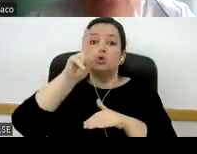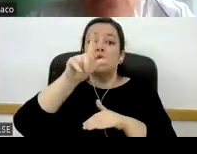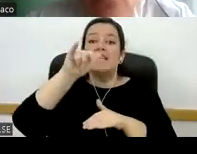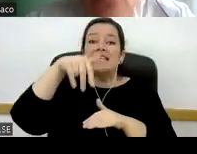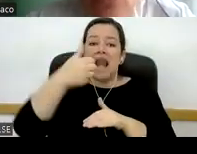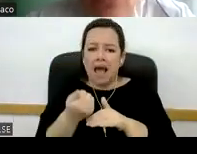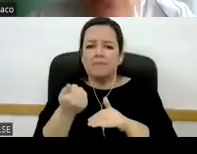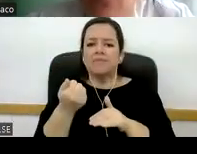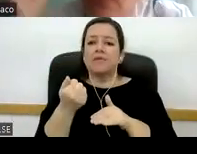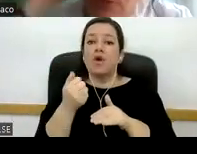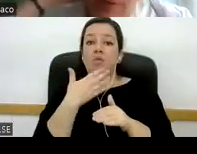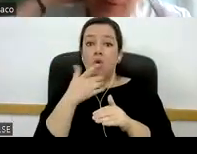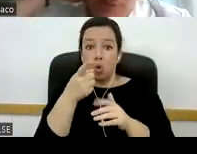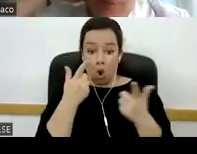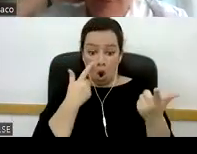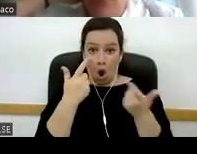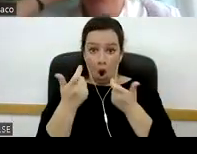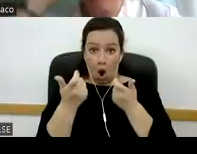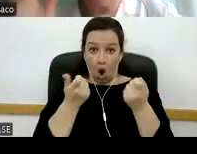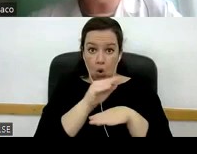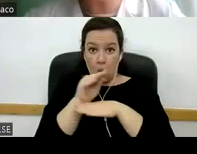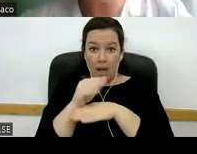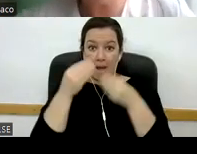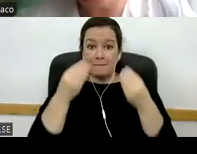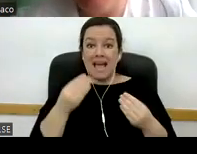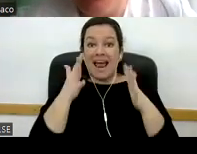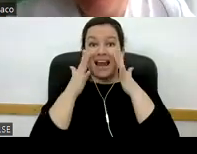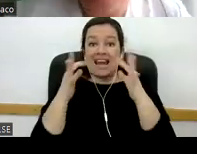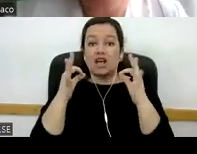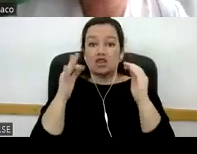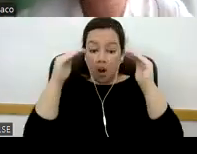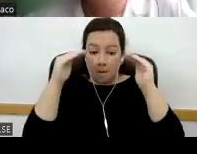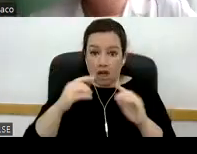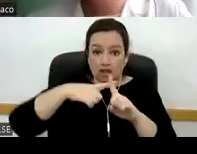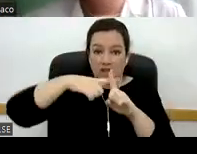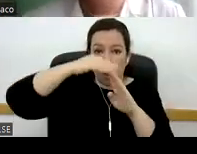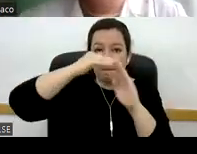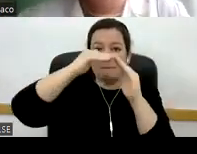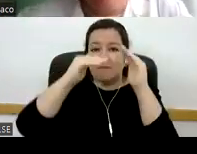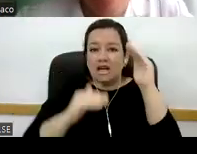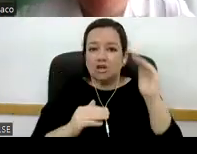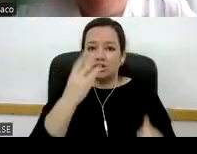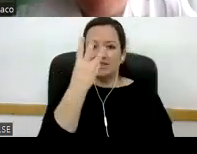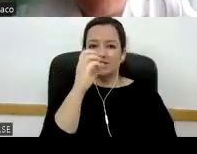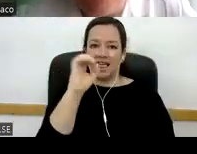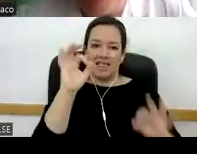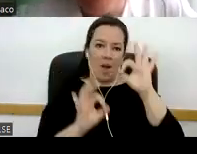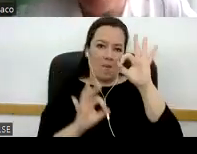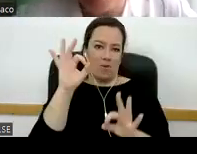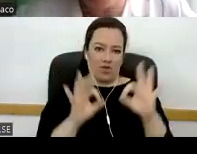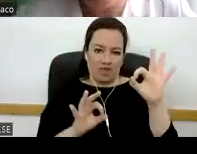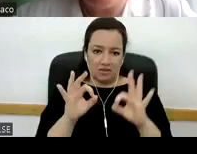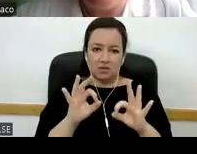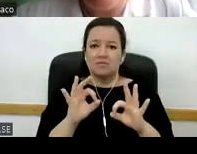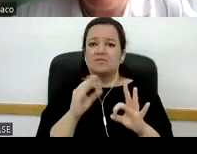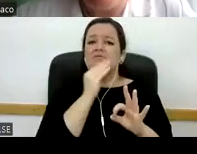insulina, su control comporta una disminución del riesgo cardiovascular hasta en un 30%. También hablaríamos de una situación